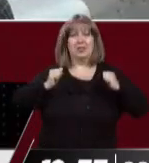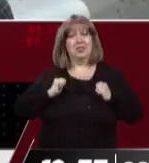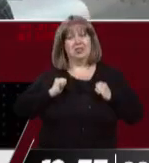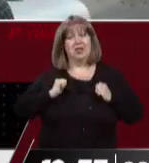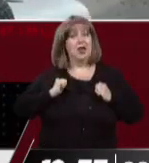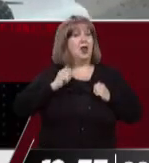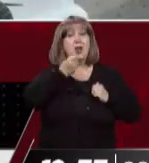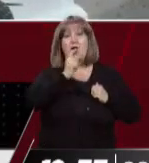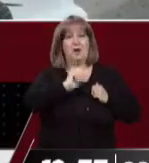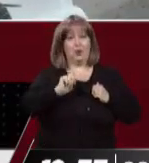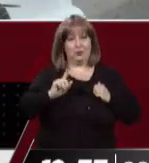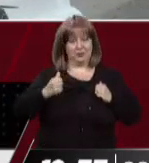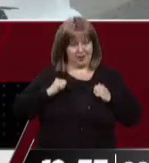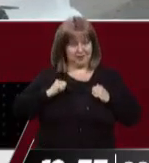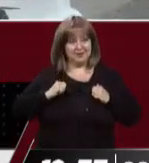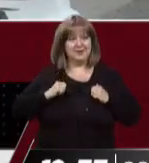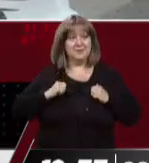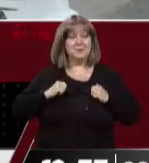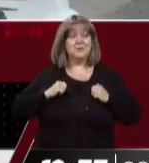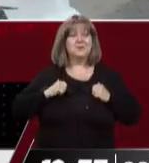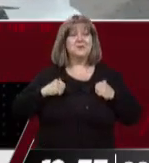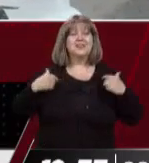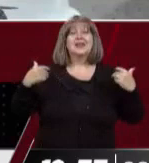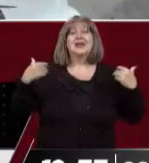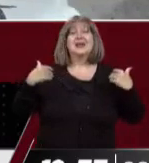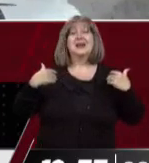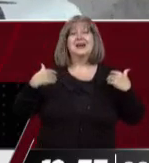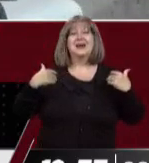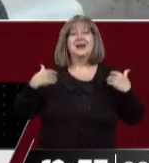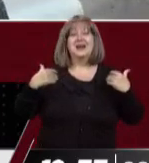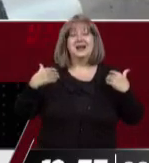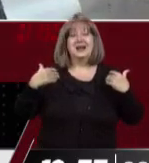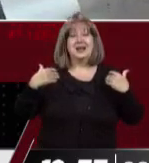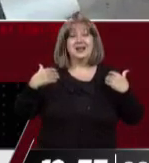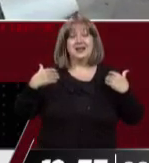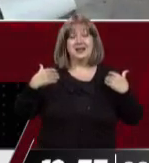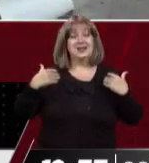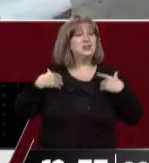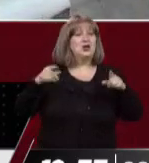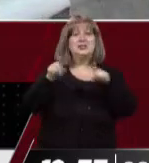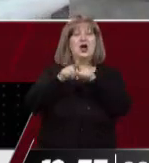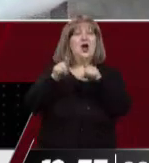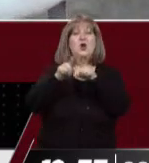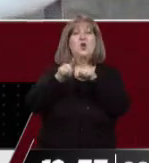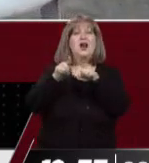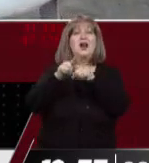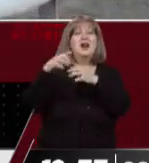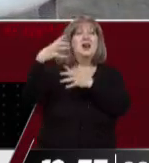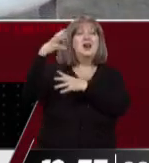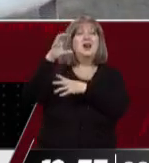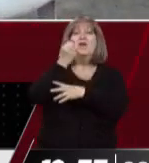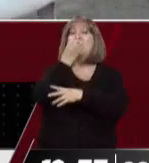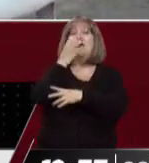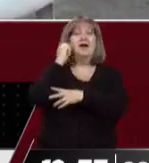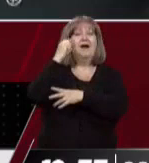llegado hasta los 107. A veces estoy girando, como girasol. Como el girasol buscas la luz, buscas la